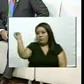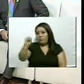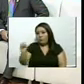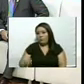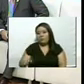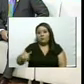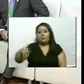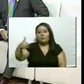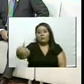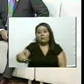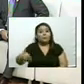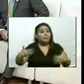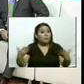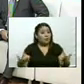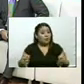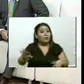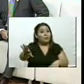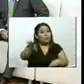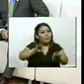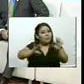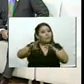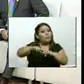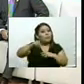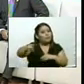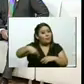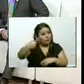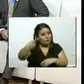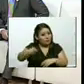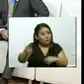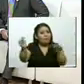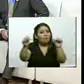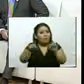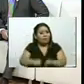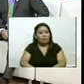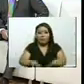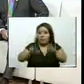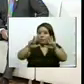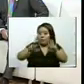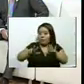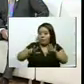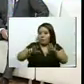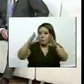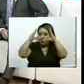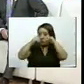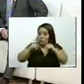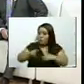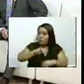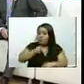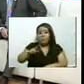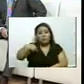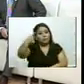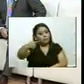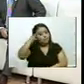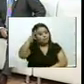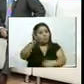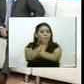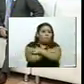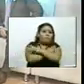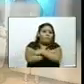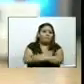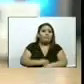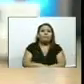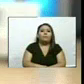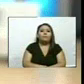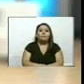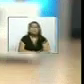de octubre de 2019. Les invitamos a que mañana estaremos aquí nuevamente a las 8 de la noche, sí, con más noticias. Hasta mañana, que descansen.